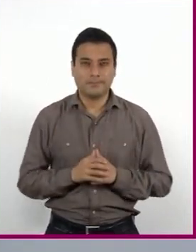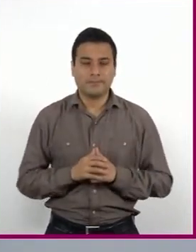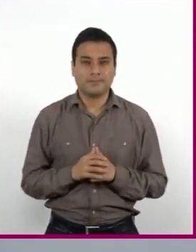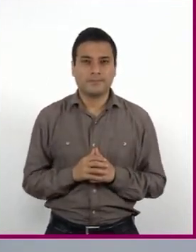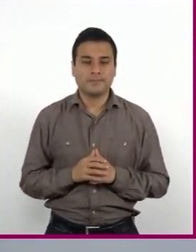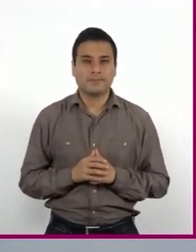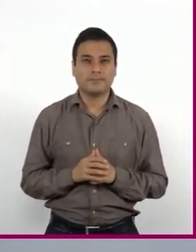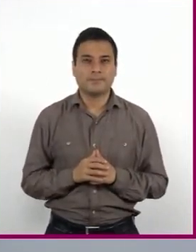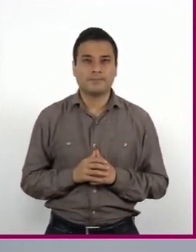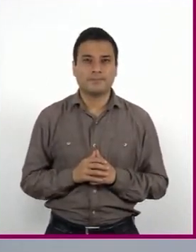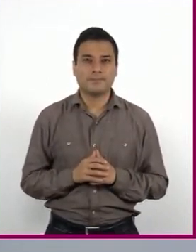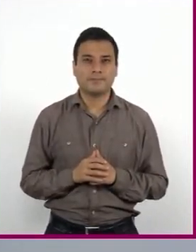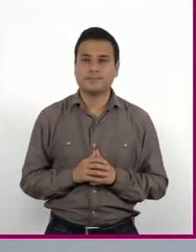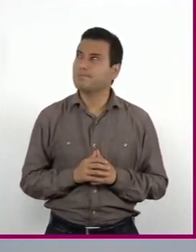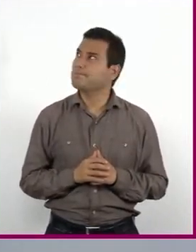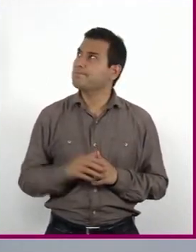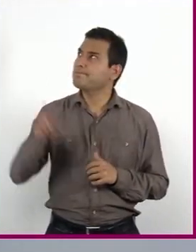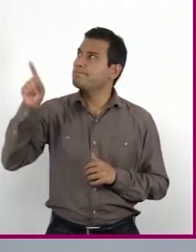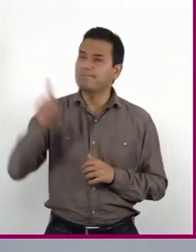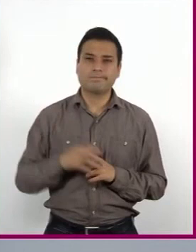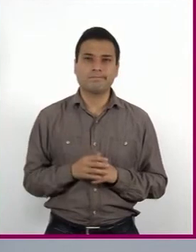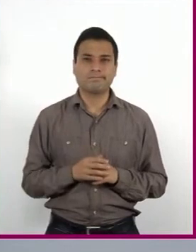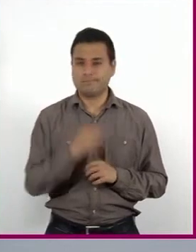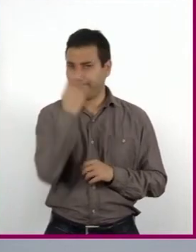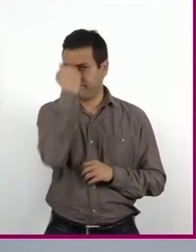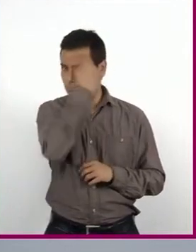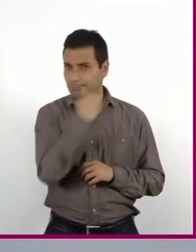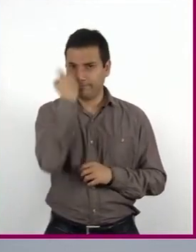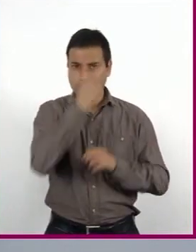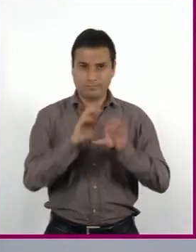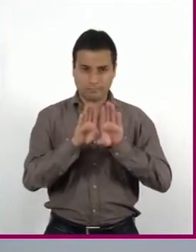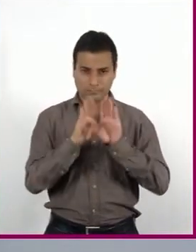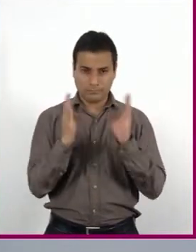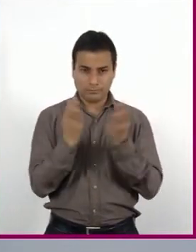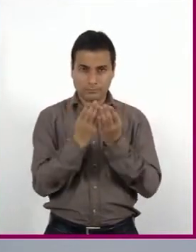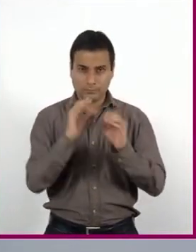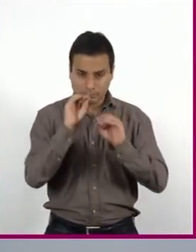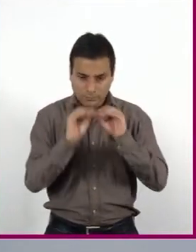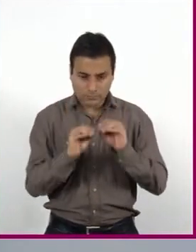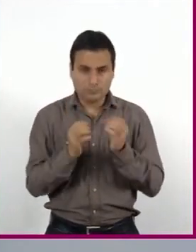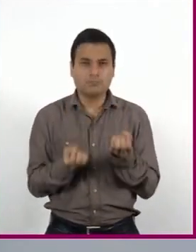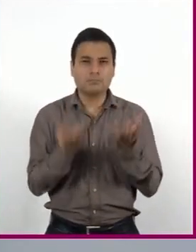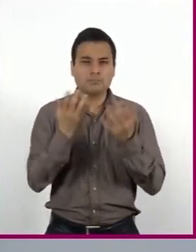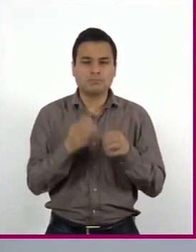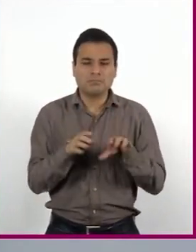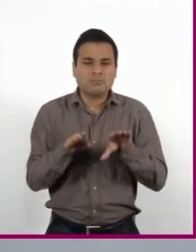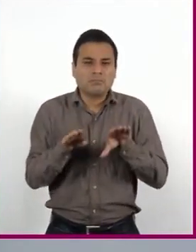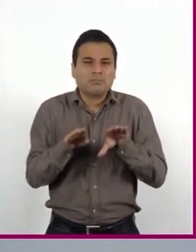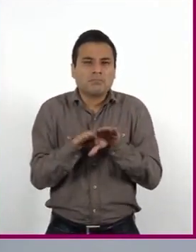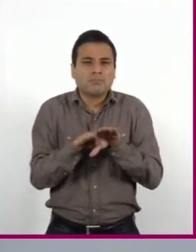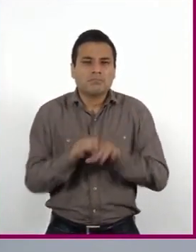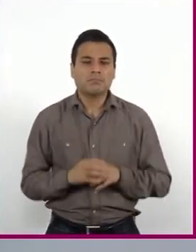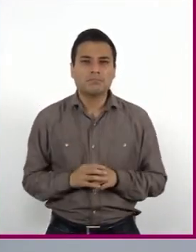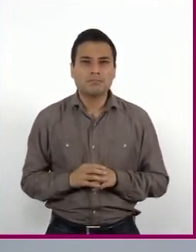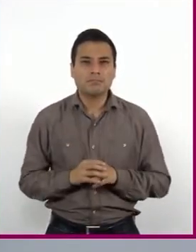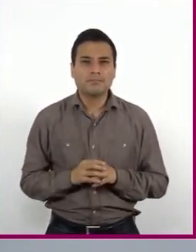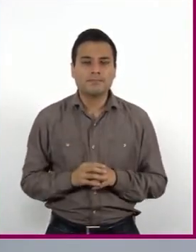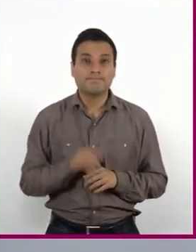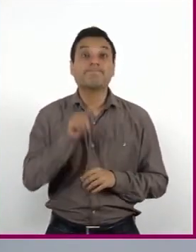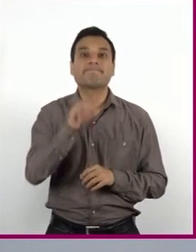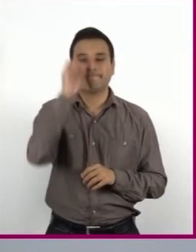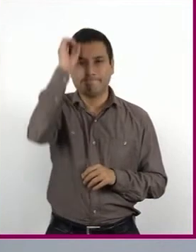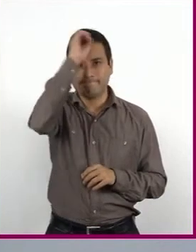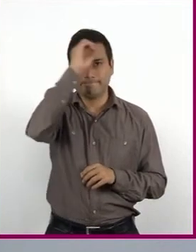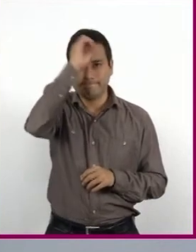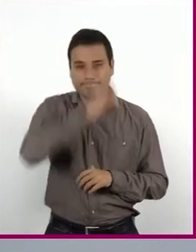¿Cómo saber cuántas caras laterales se deben trazar en el desarrollo plano de cualquier prisma recto? ¿Qué dicen